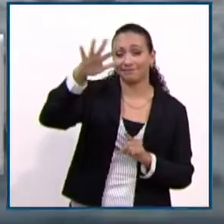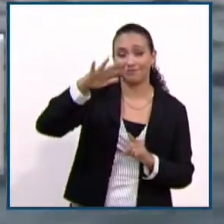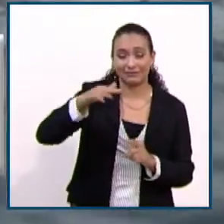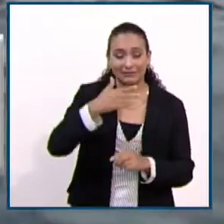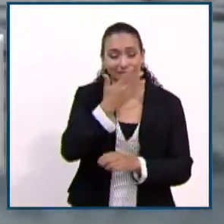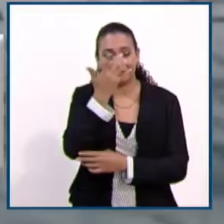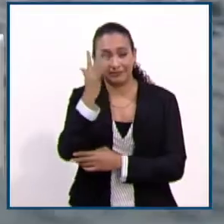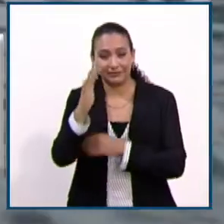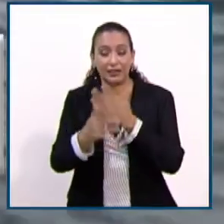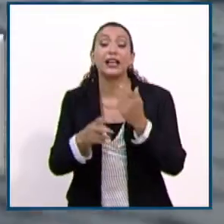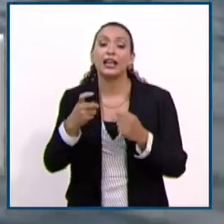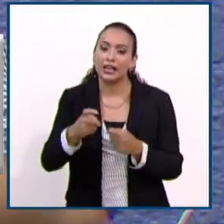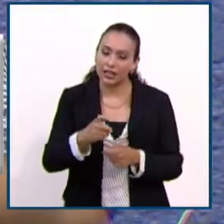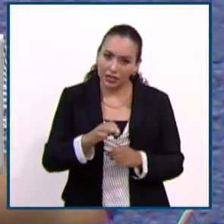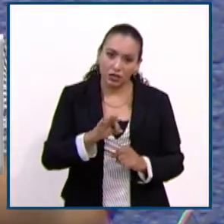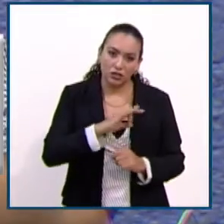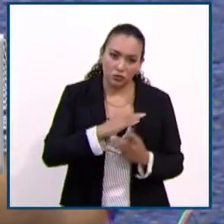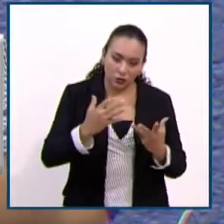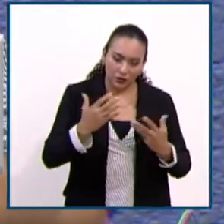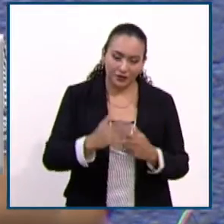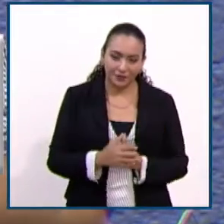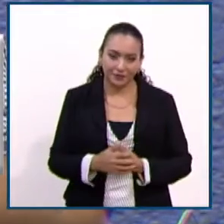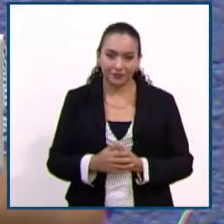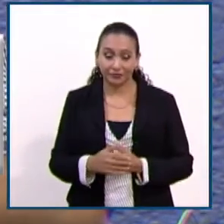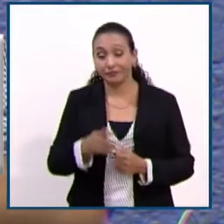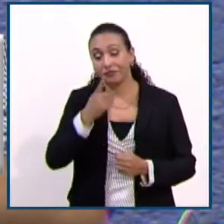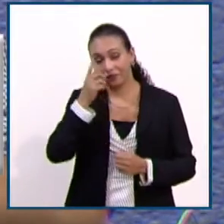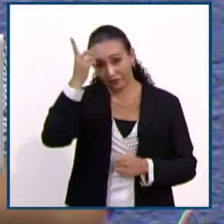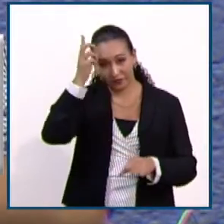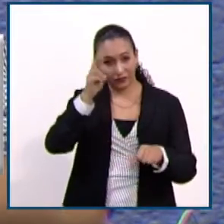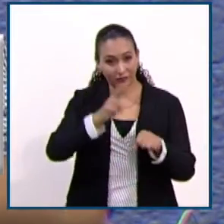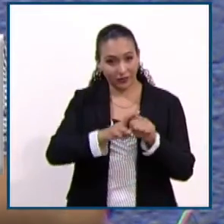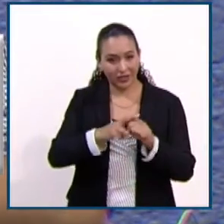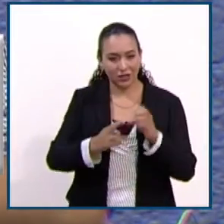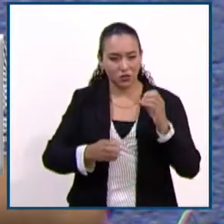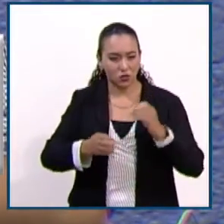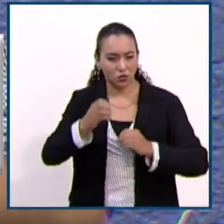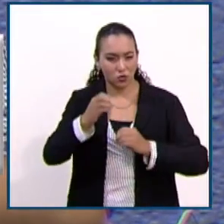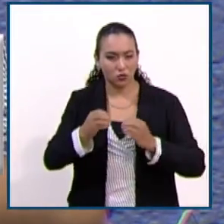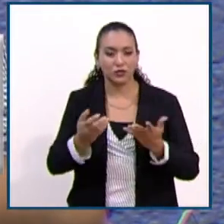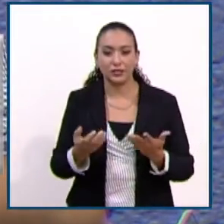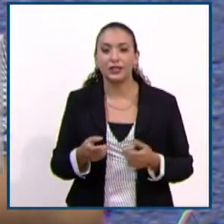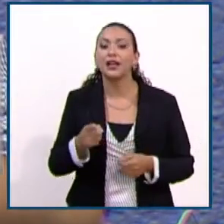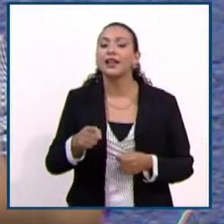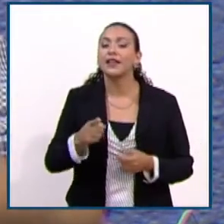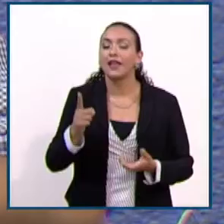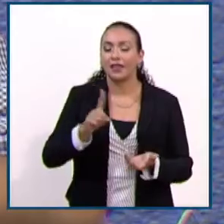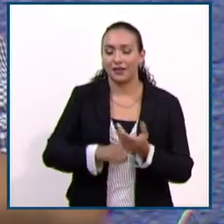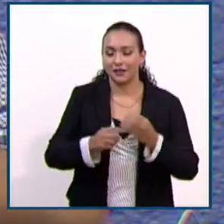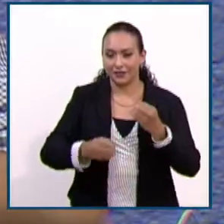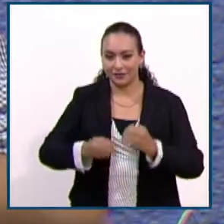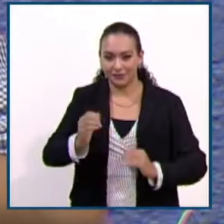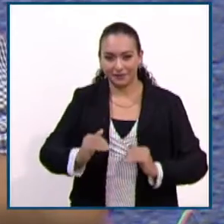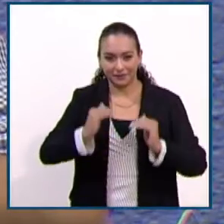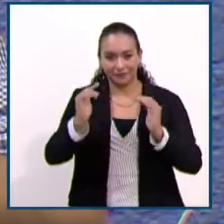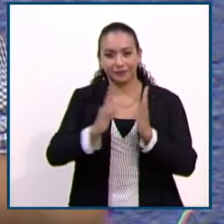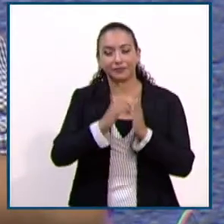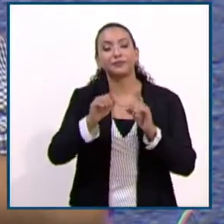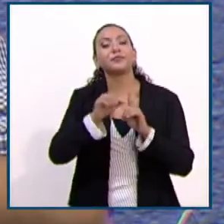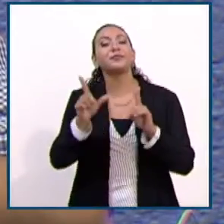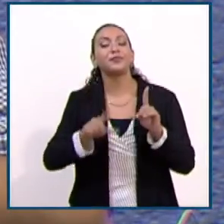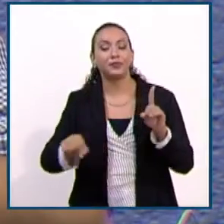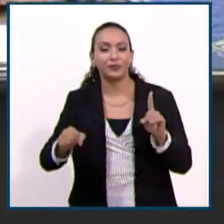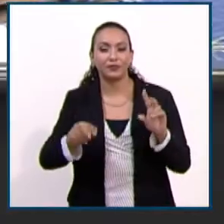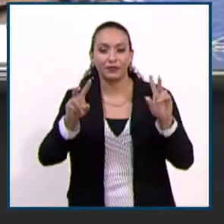las políticas públicas. Así lo indicó el director de Justicia Ambiental y Cambio Climático de la Suprema Corte en el marco del